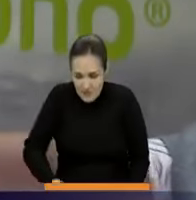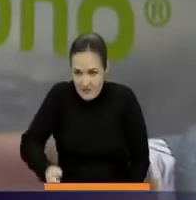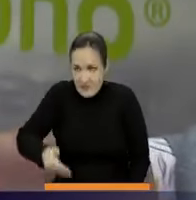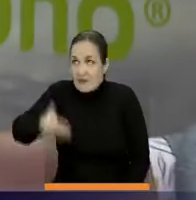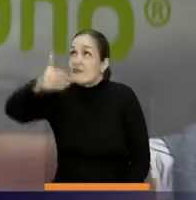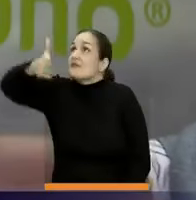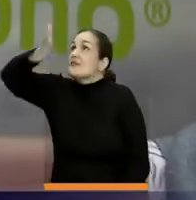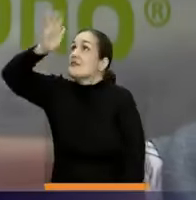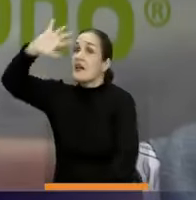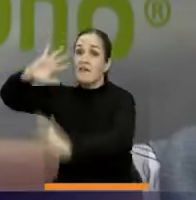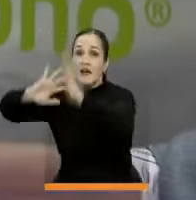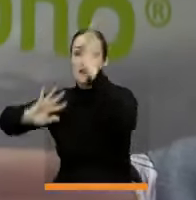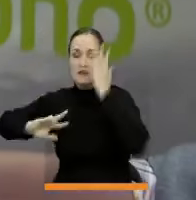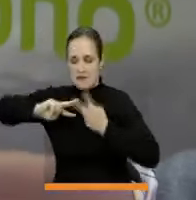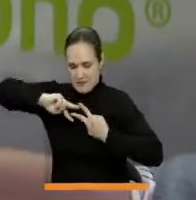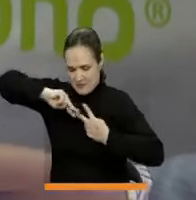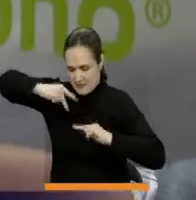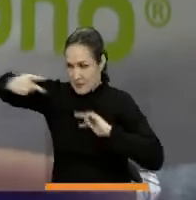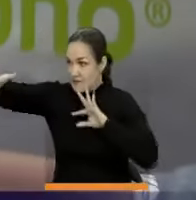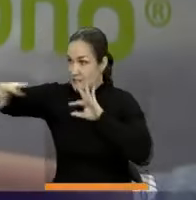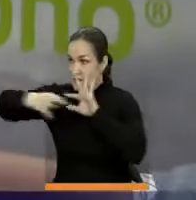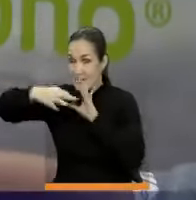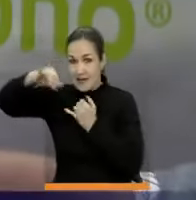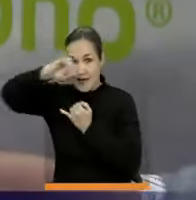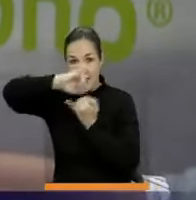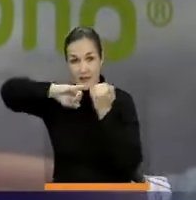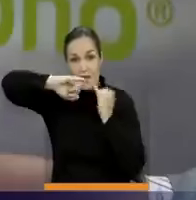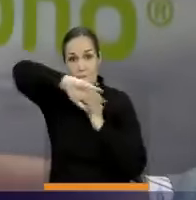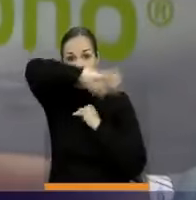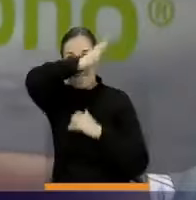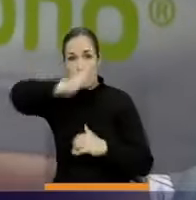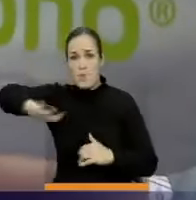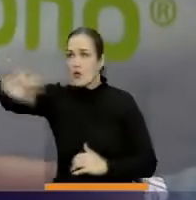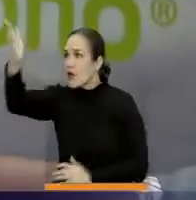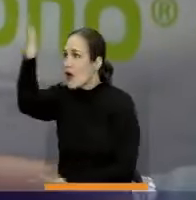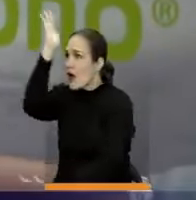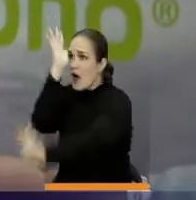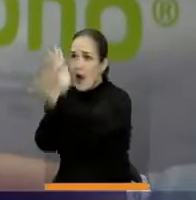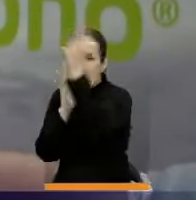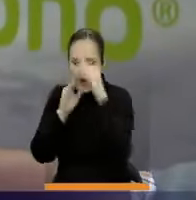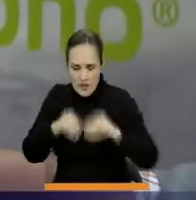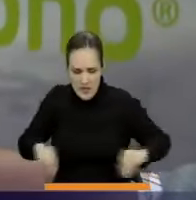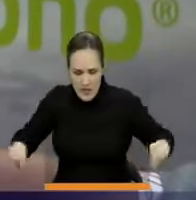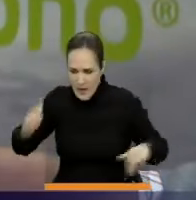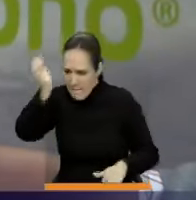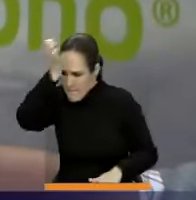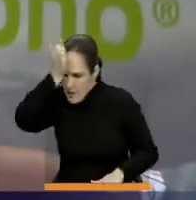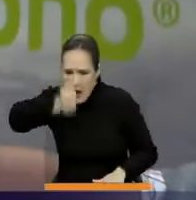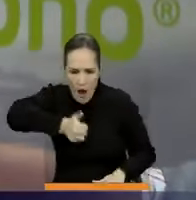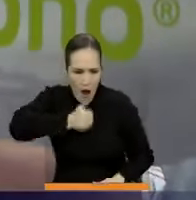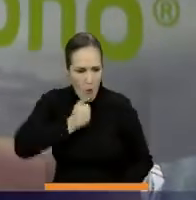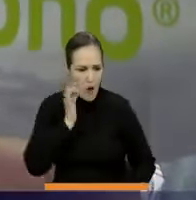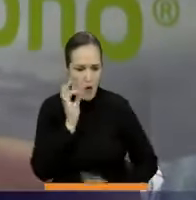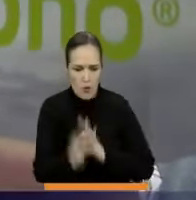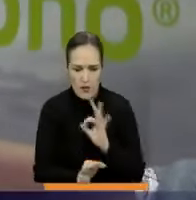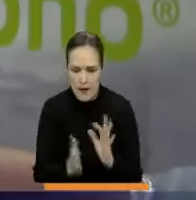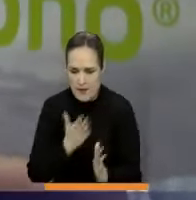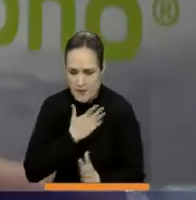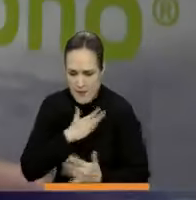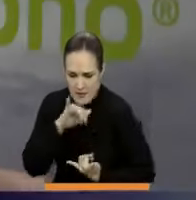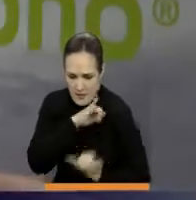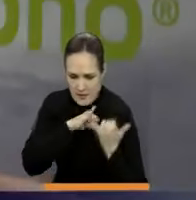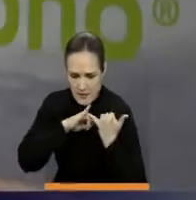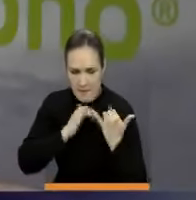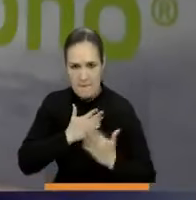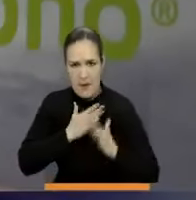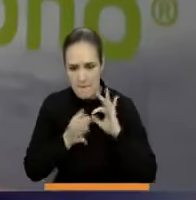selva, llevamos el mismo nombre del animal, del monte, del árbol, de las piedras, del agua. Entonces es el mismo nombre, ¿no? Entonces